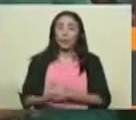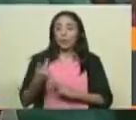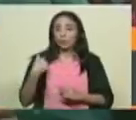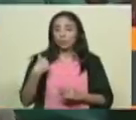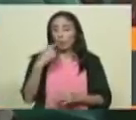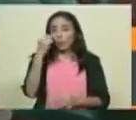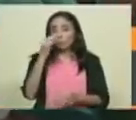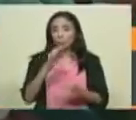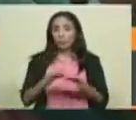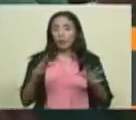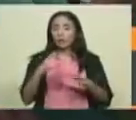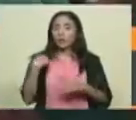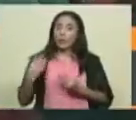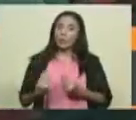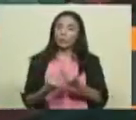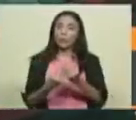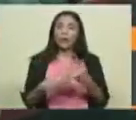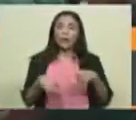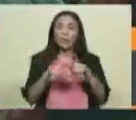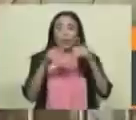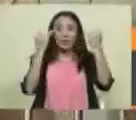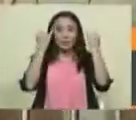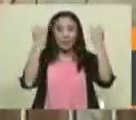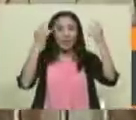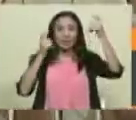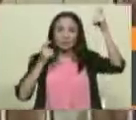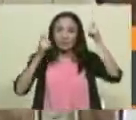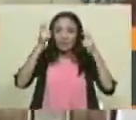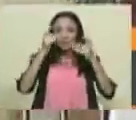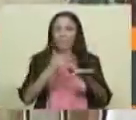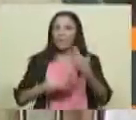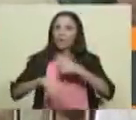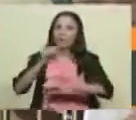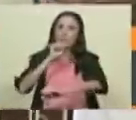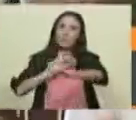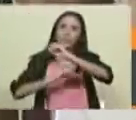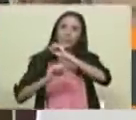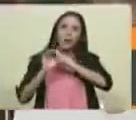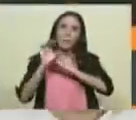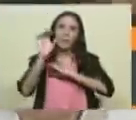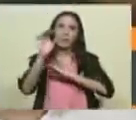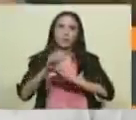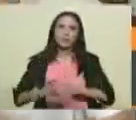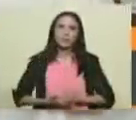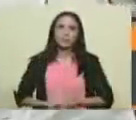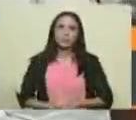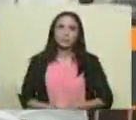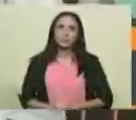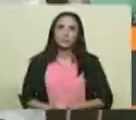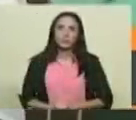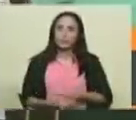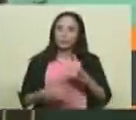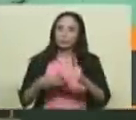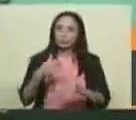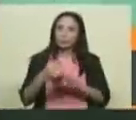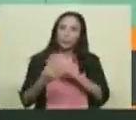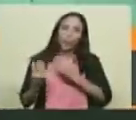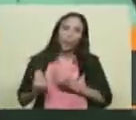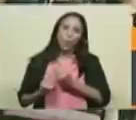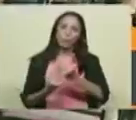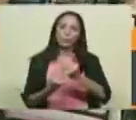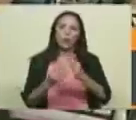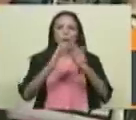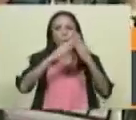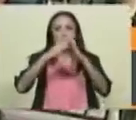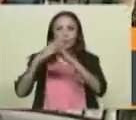por el legado del comandante Chávez, que seguiré en la lucha, seguiré luchando, construyendo comuna, que